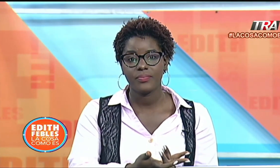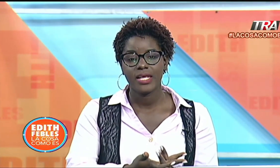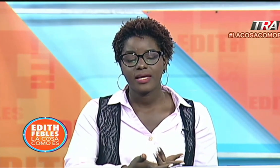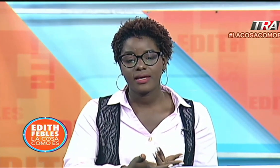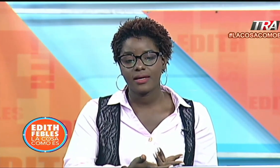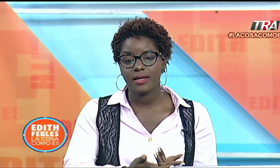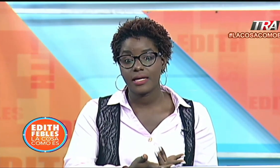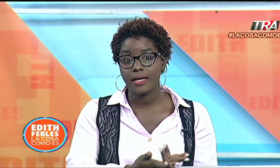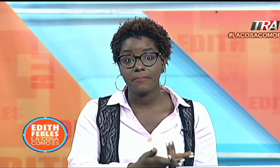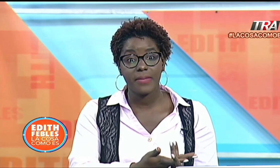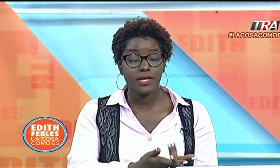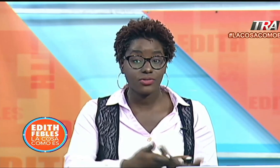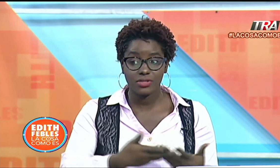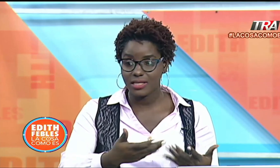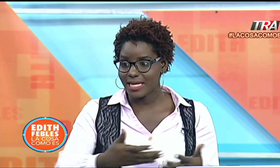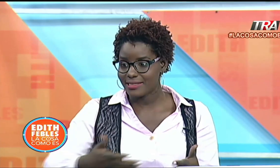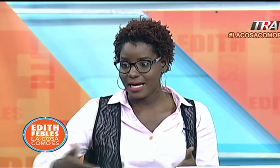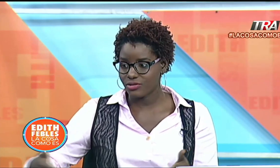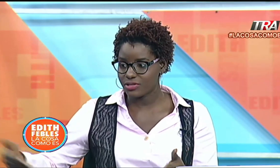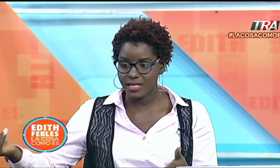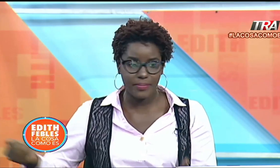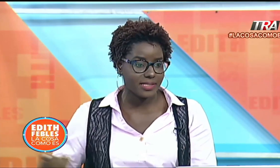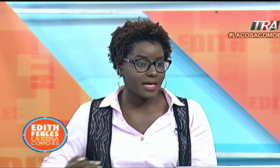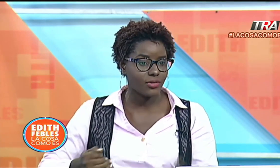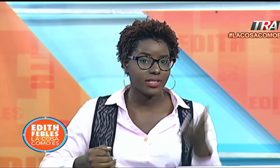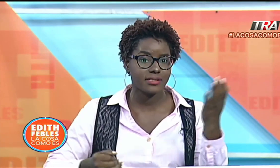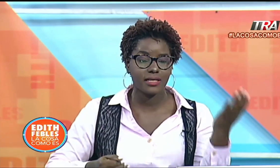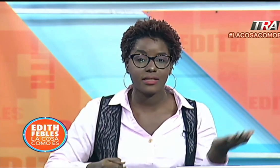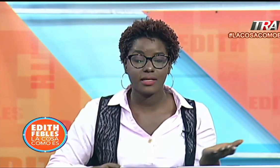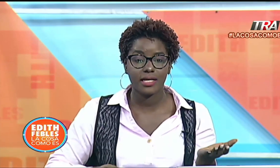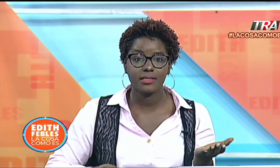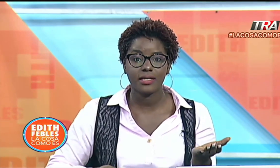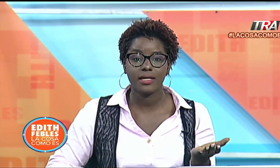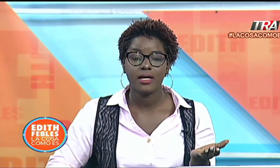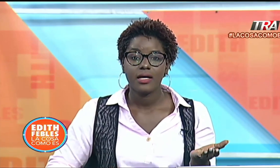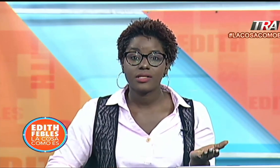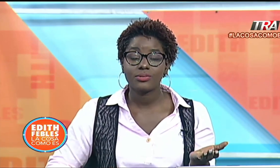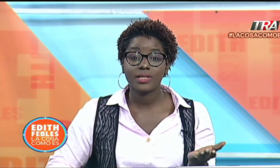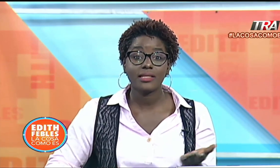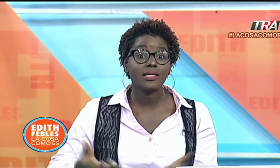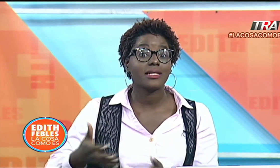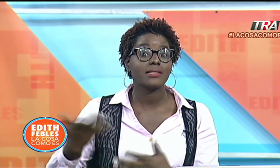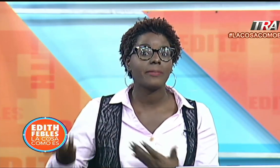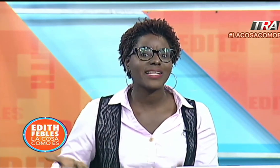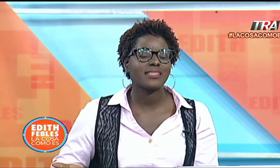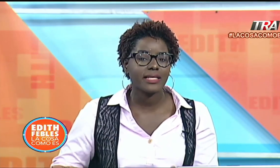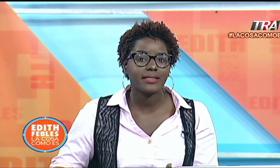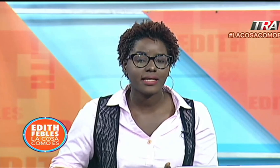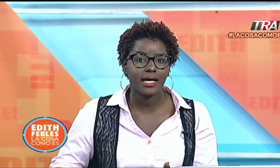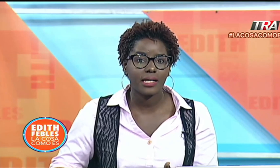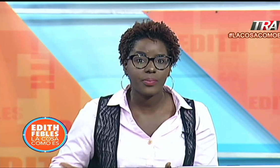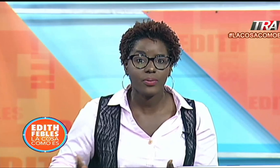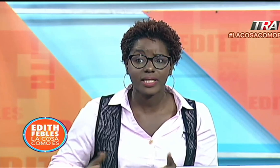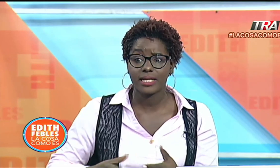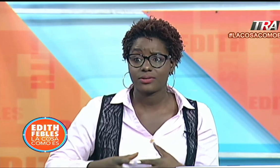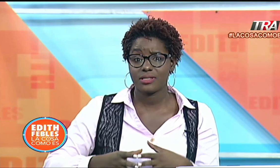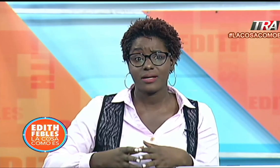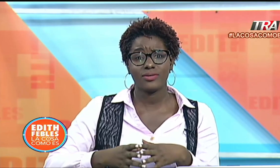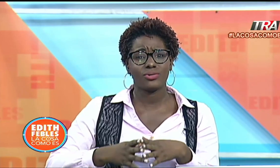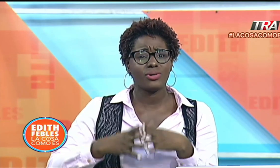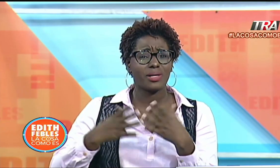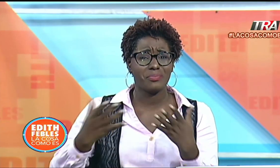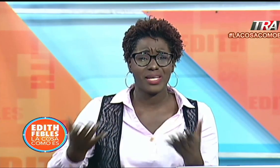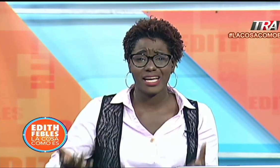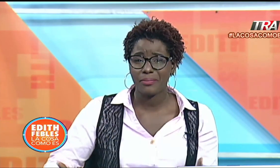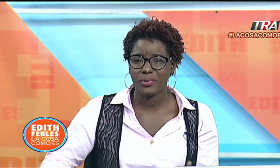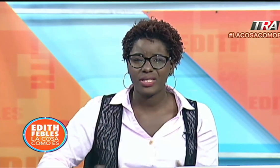joven en menos de 10 años haya pasado de ser dirigente estudiantil a ser presidente de la República. Ustedes saben